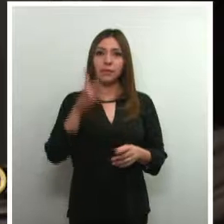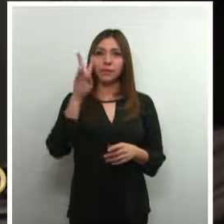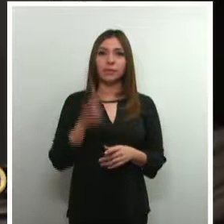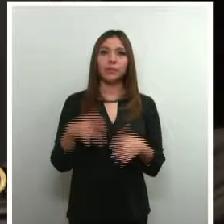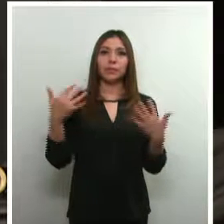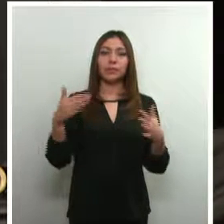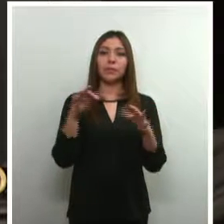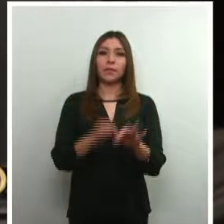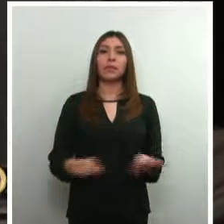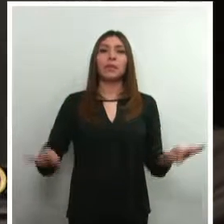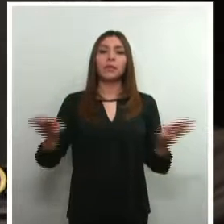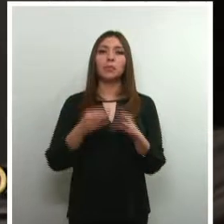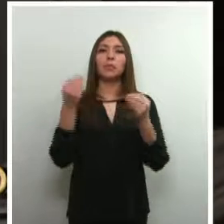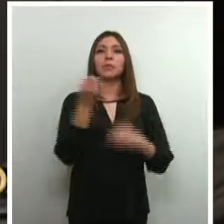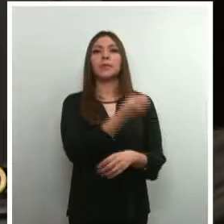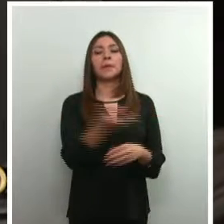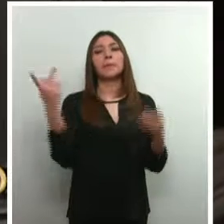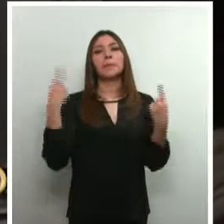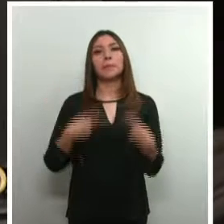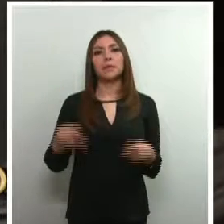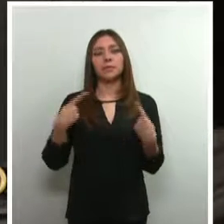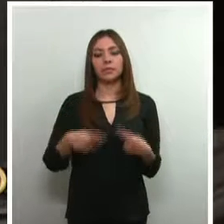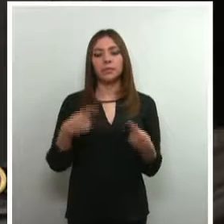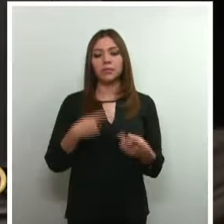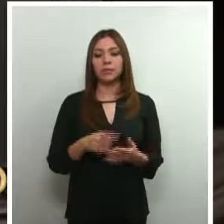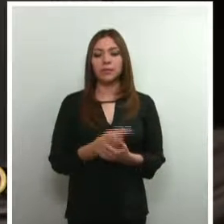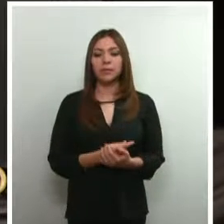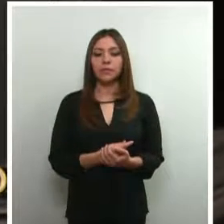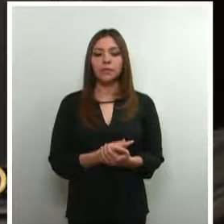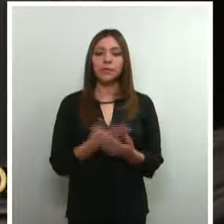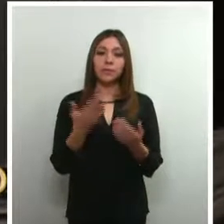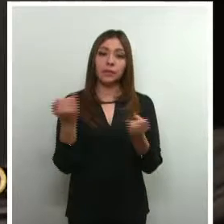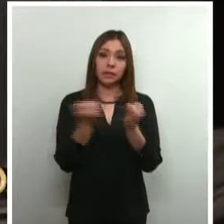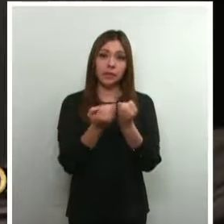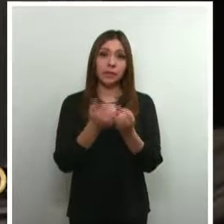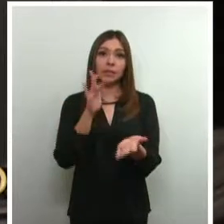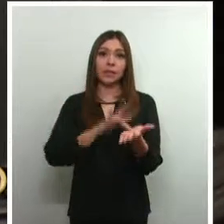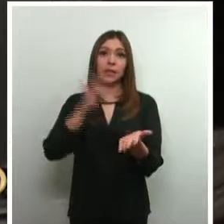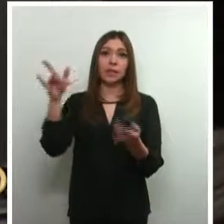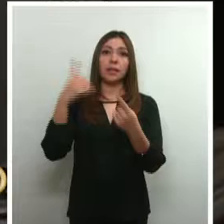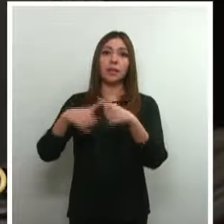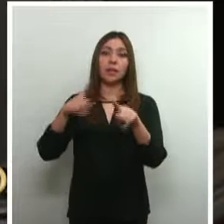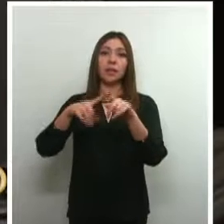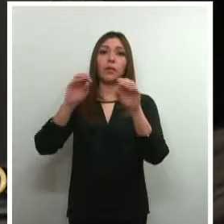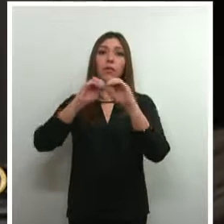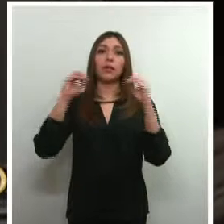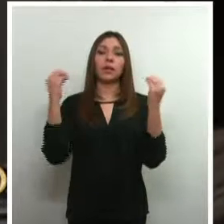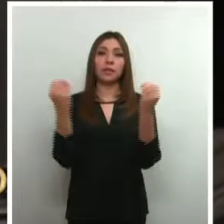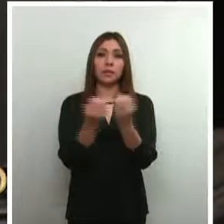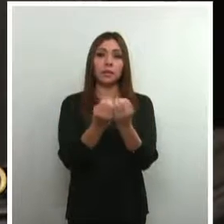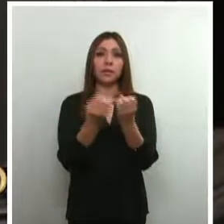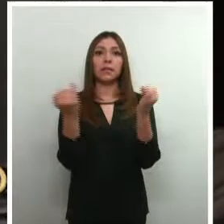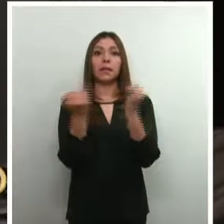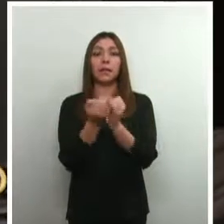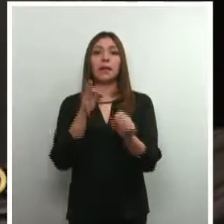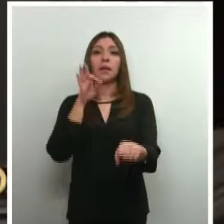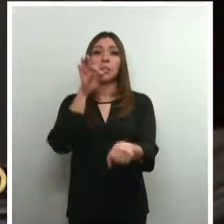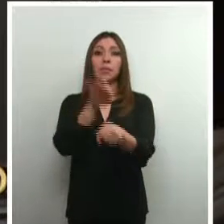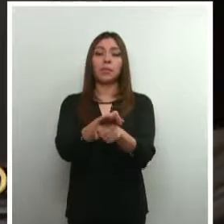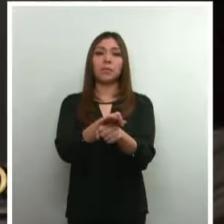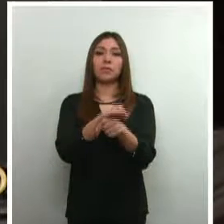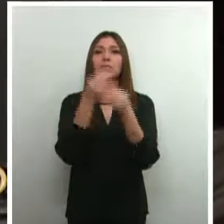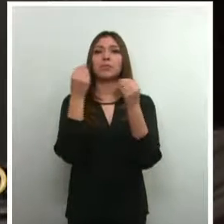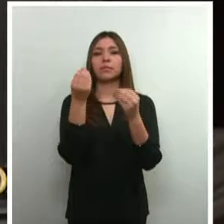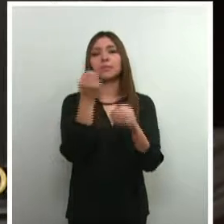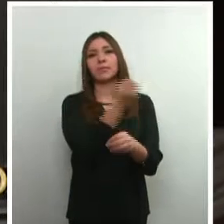para muchas personas. Quiero agradecer a las organizaciones sociales y a las protectoras, miles